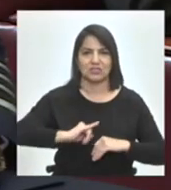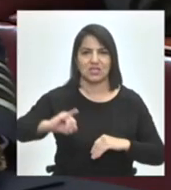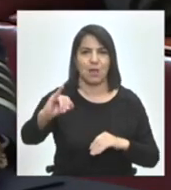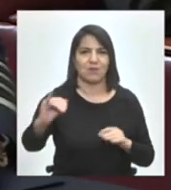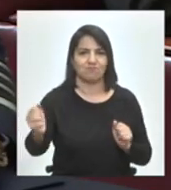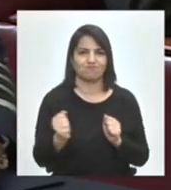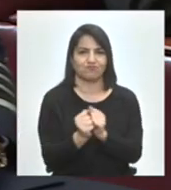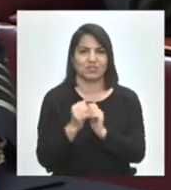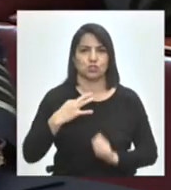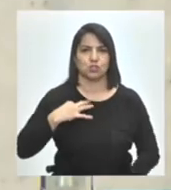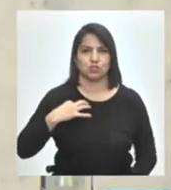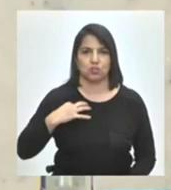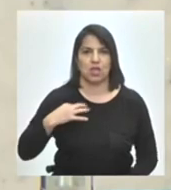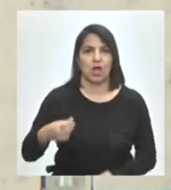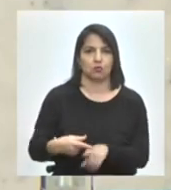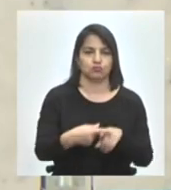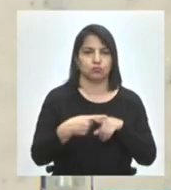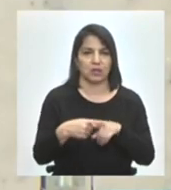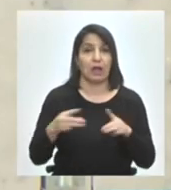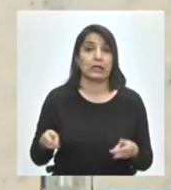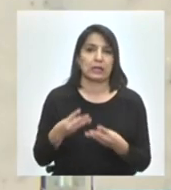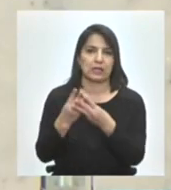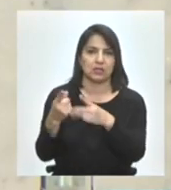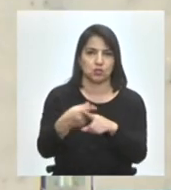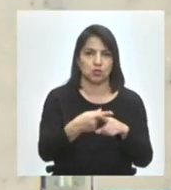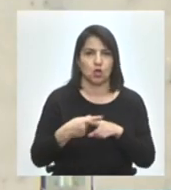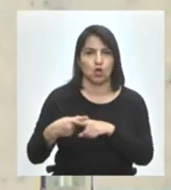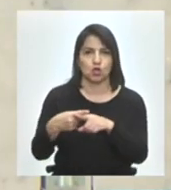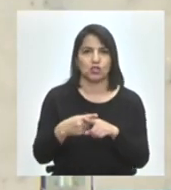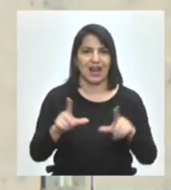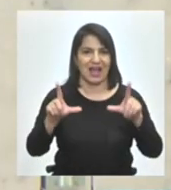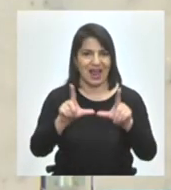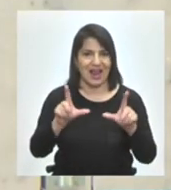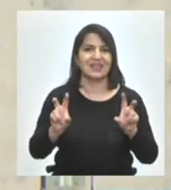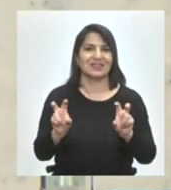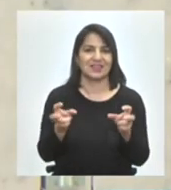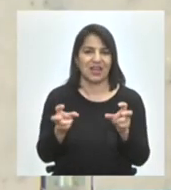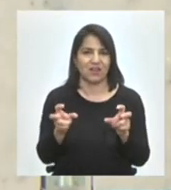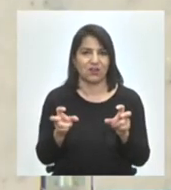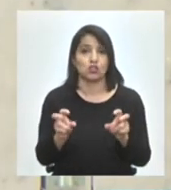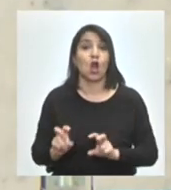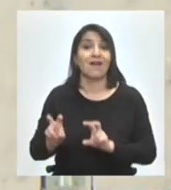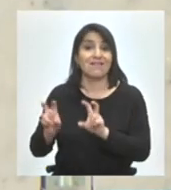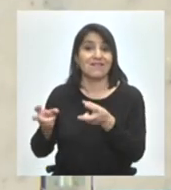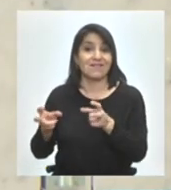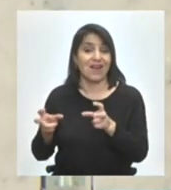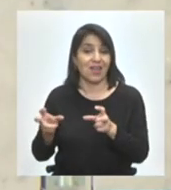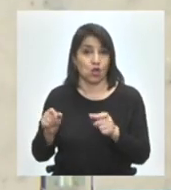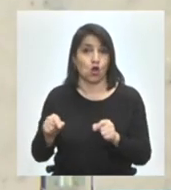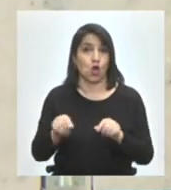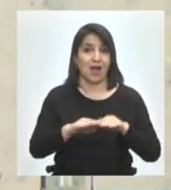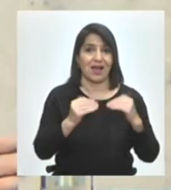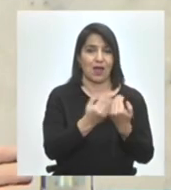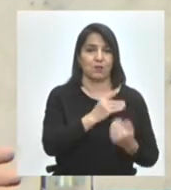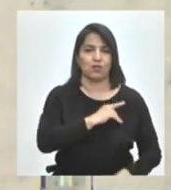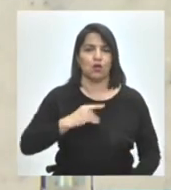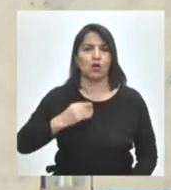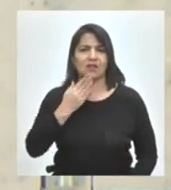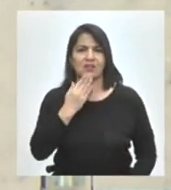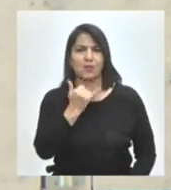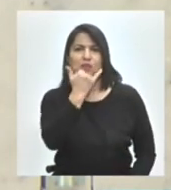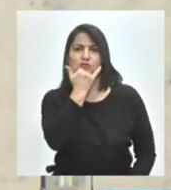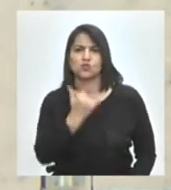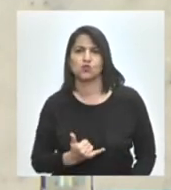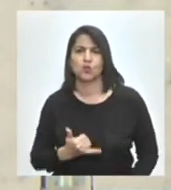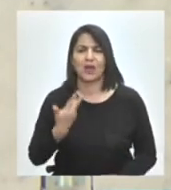sociedad, como nuestras redes sociales, el canal de televisión y la radio de la Cámara, o nuestro canal de YouTube que